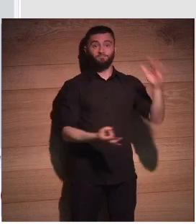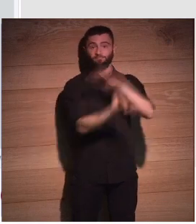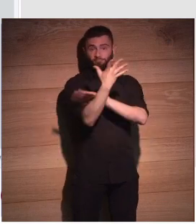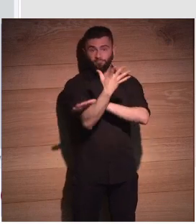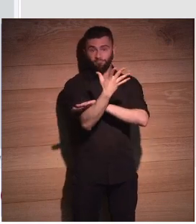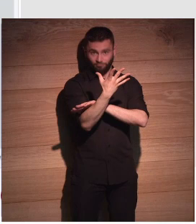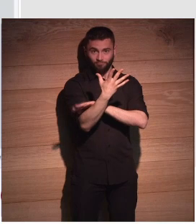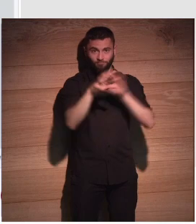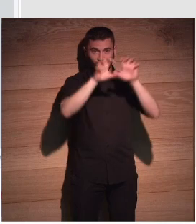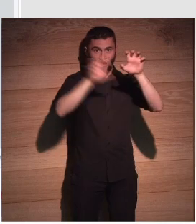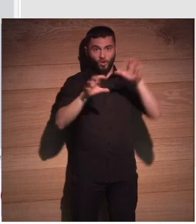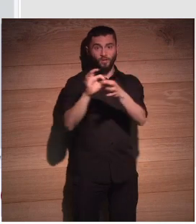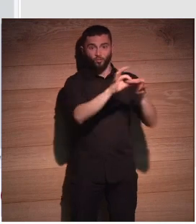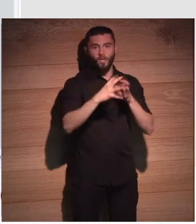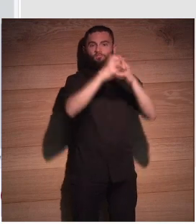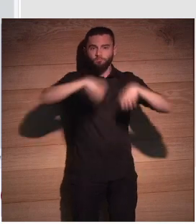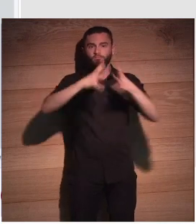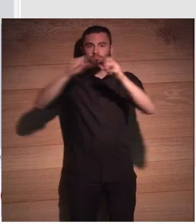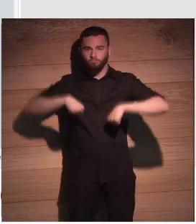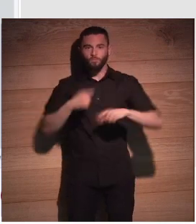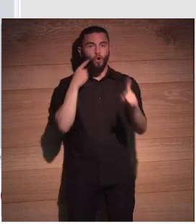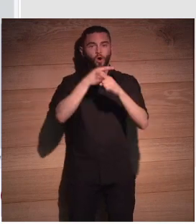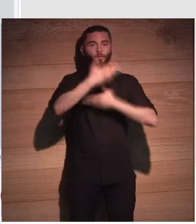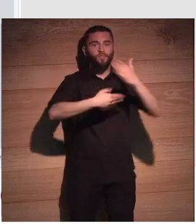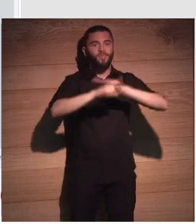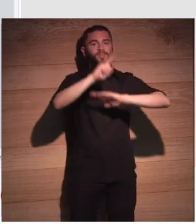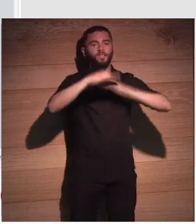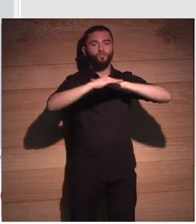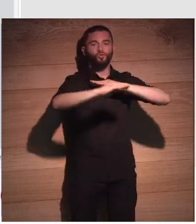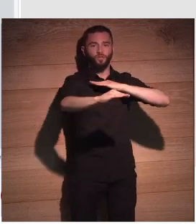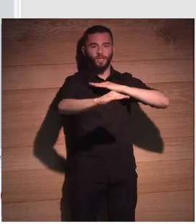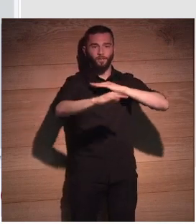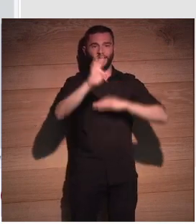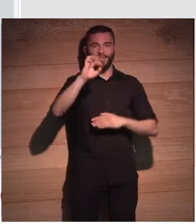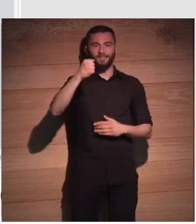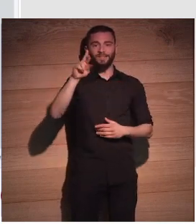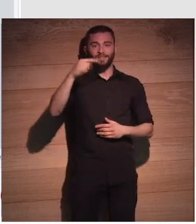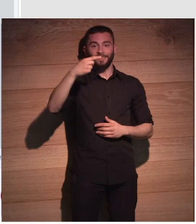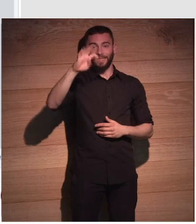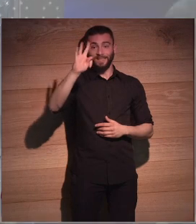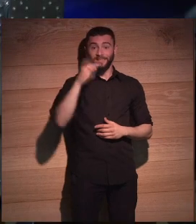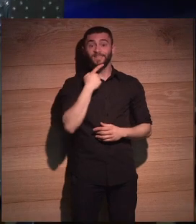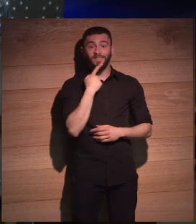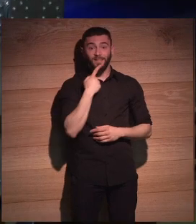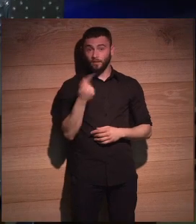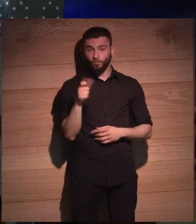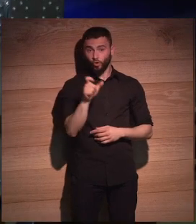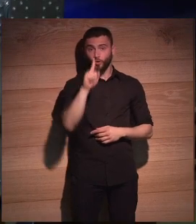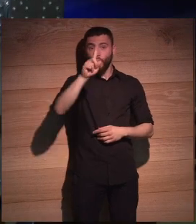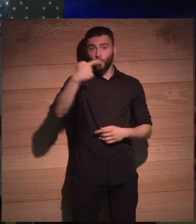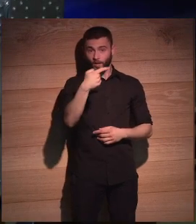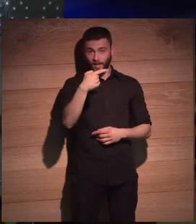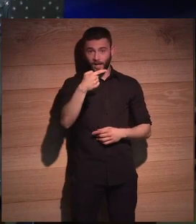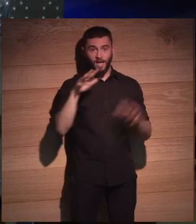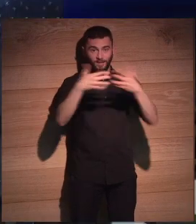Naciones Unidas dentro de los Objetivos por un Desarrollo Sostenible. Y el target dice que el coste de 1 giga